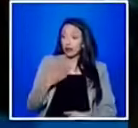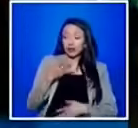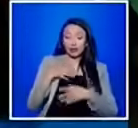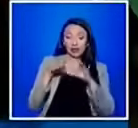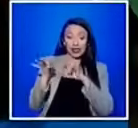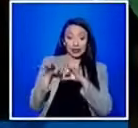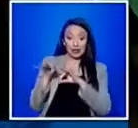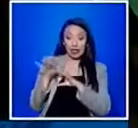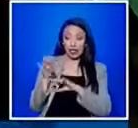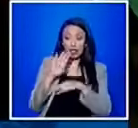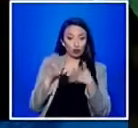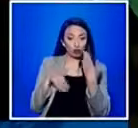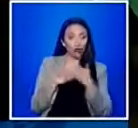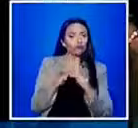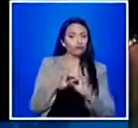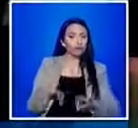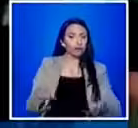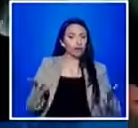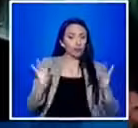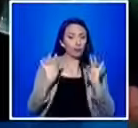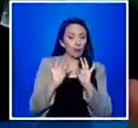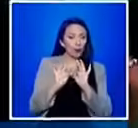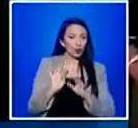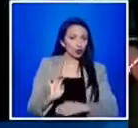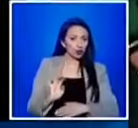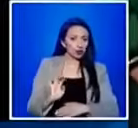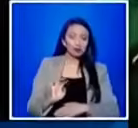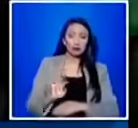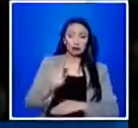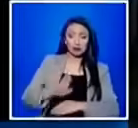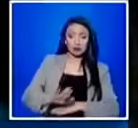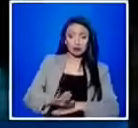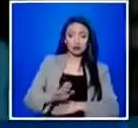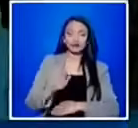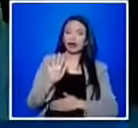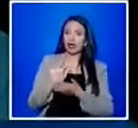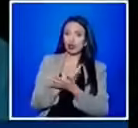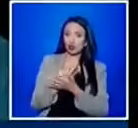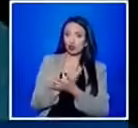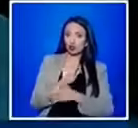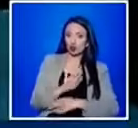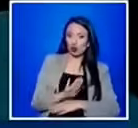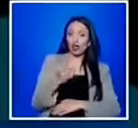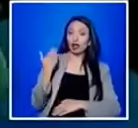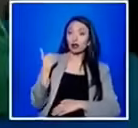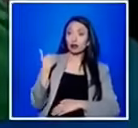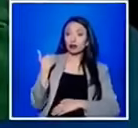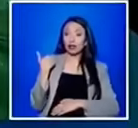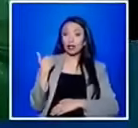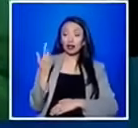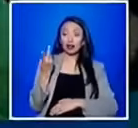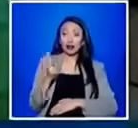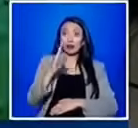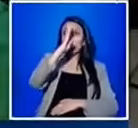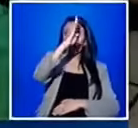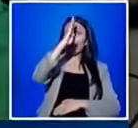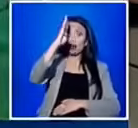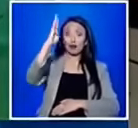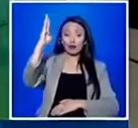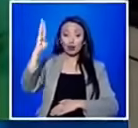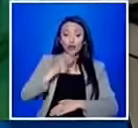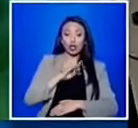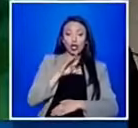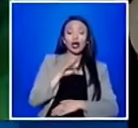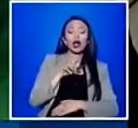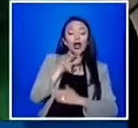informaciones bastante importantes, las implementaciones que, bueno, tendrá la unidad educativa, tendrá extracurriculares, también el fondo de lectura,